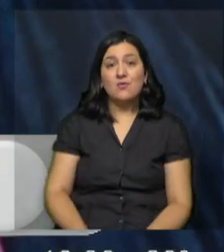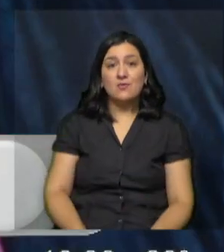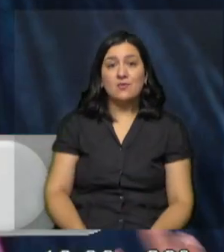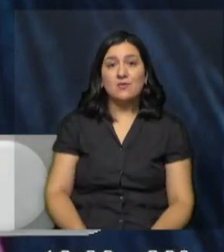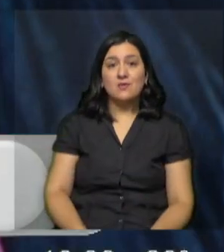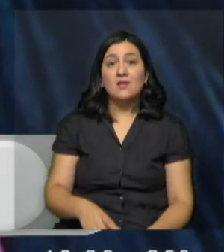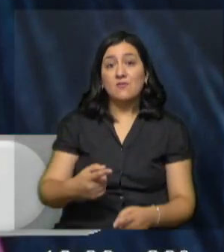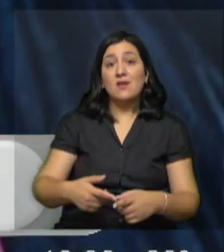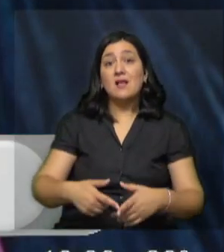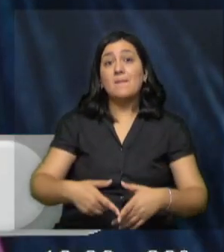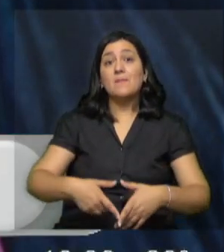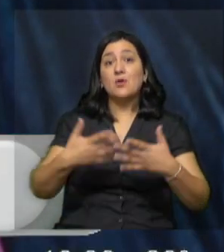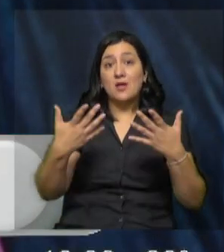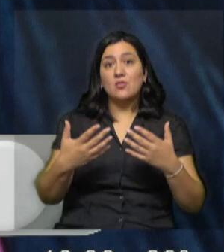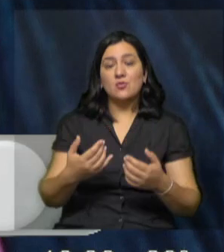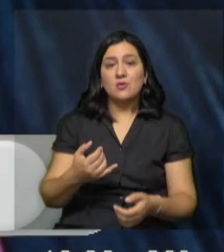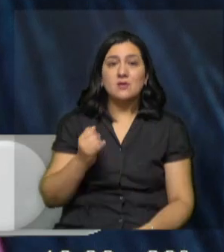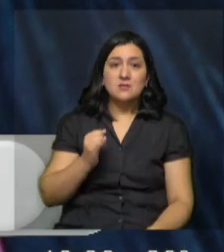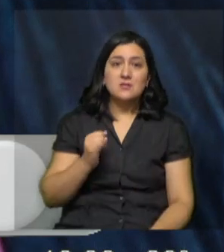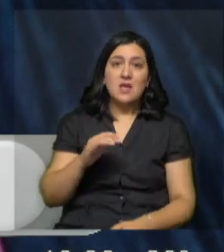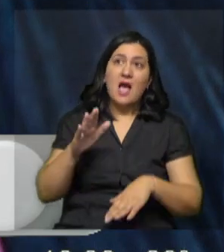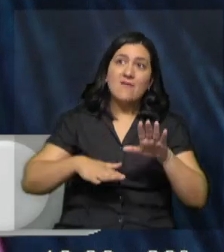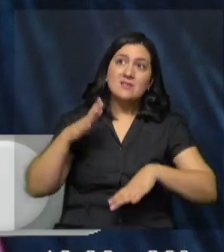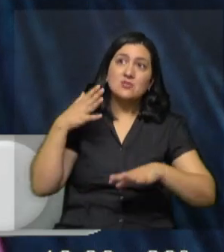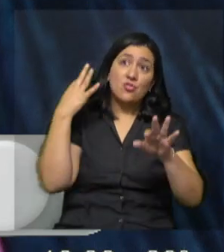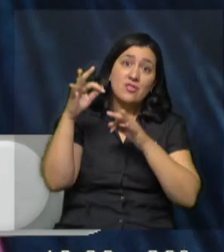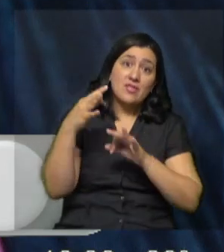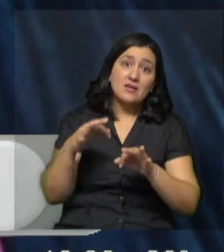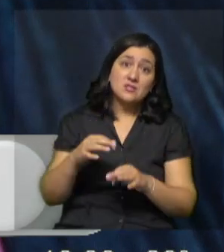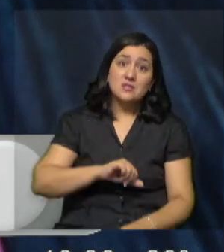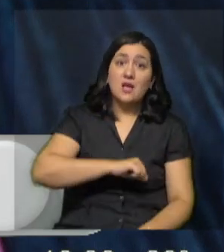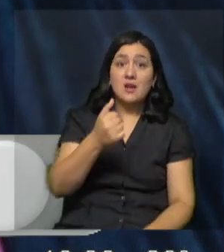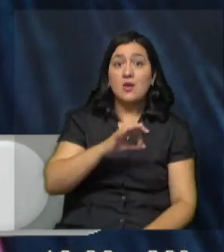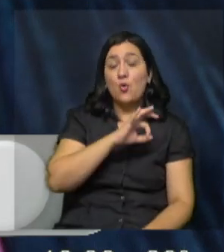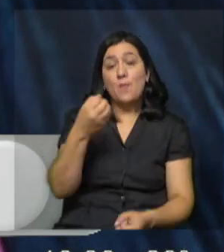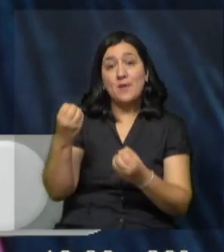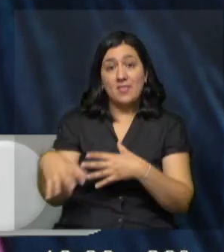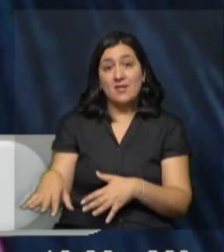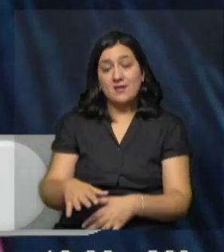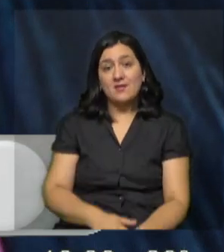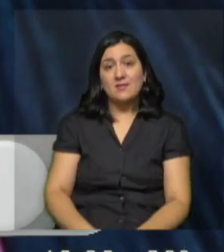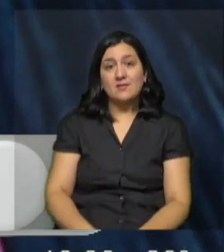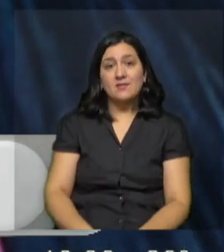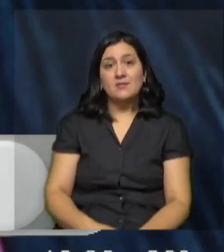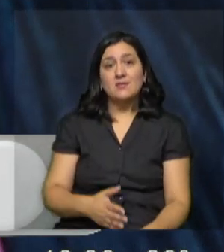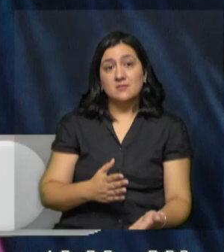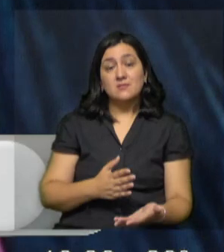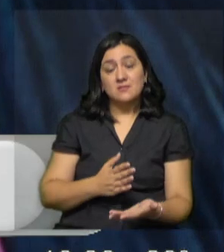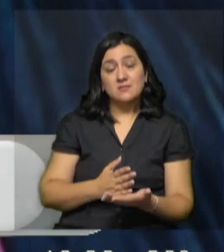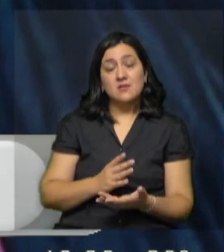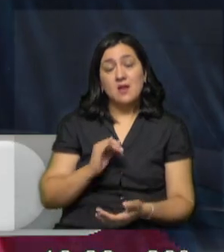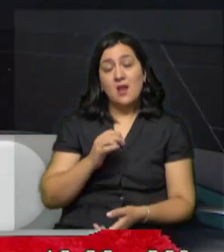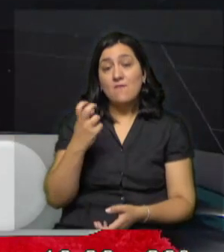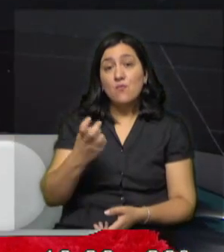que fue el campeonato por... Muchas veces son detalles, ganar o perder. Yo creo que la búsqueda es lo más importante, de cómo